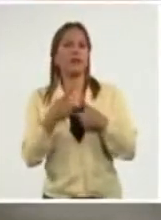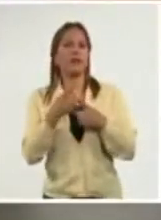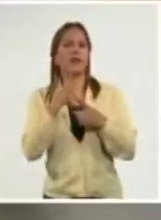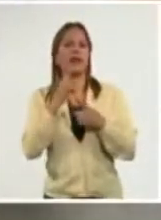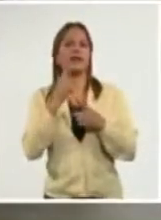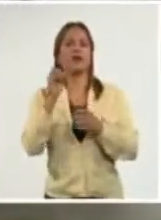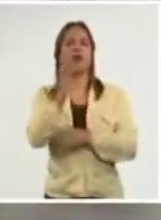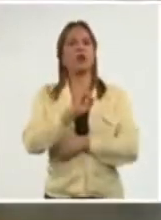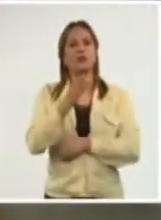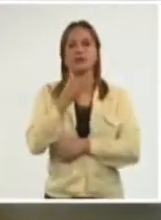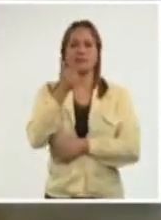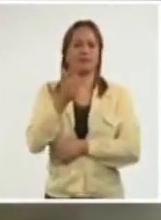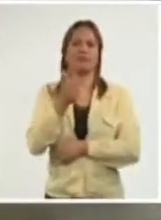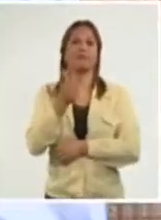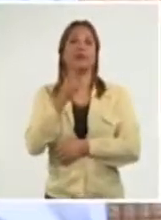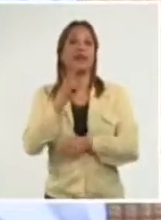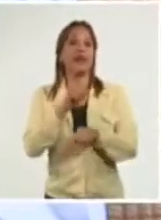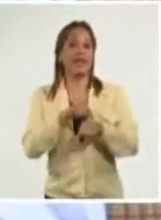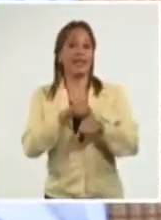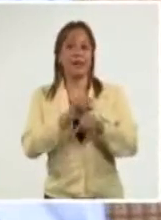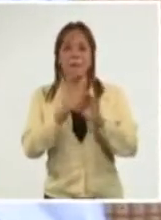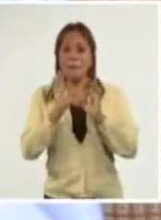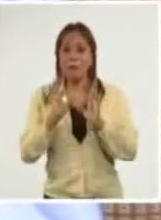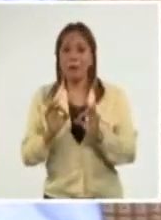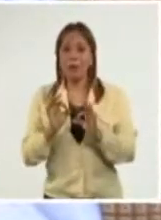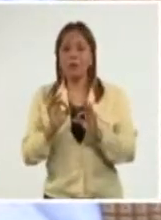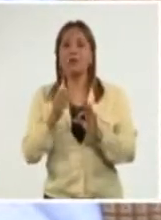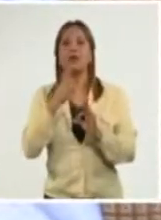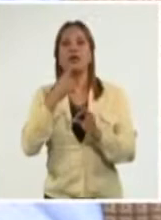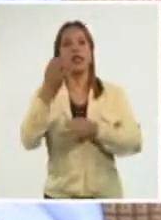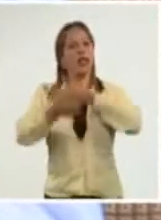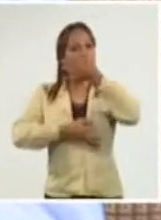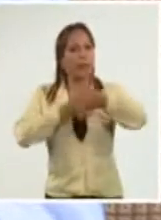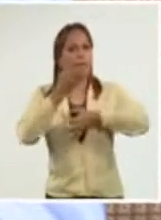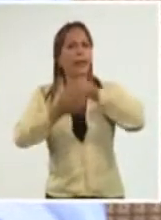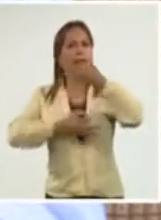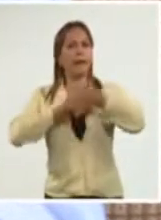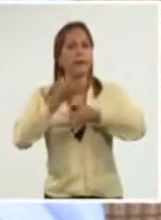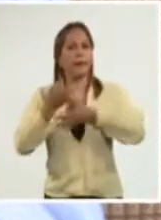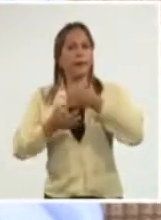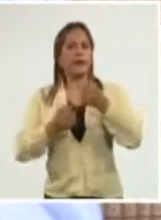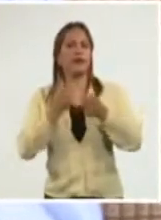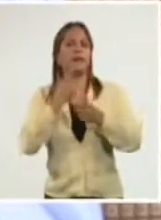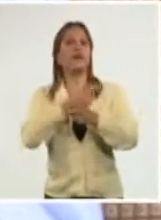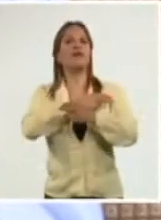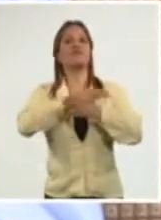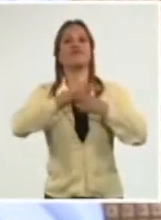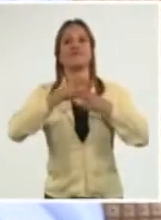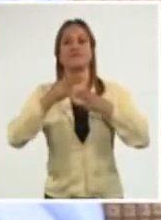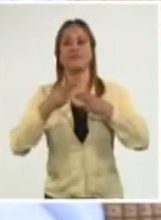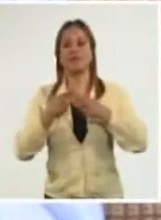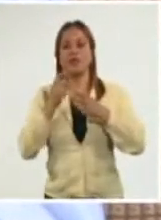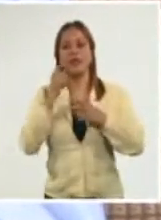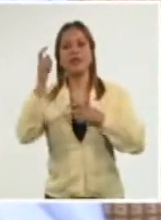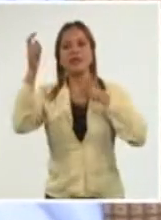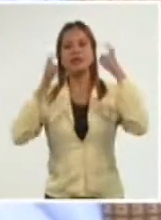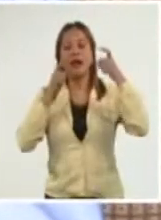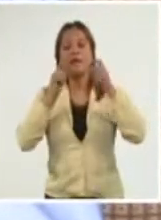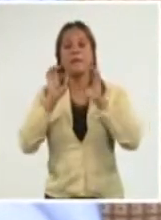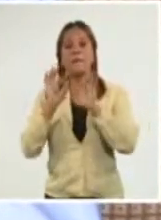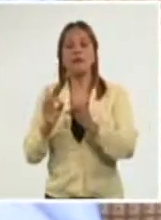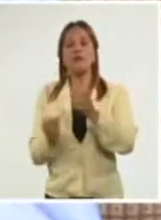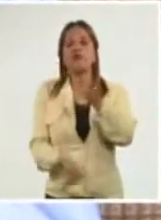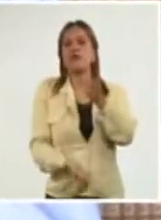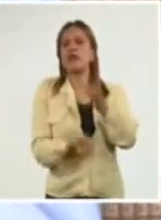total. Ya en ese momento se revela como tal. Pero a lo largo de su vida posterior, Chávez es un creador de